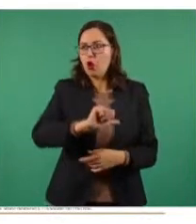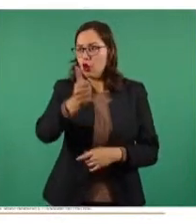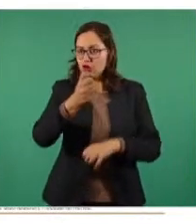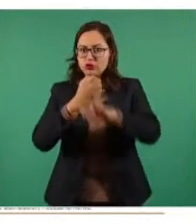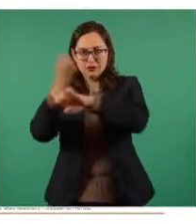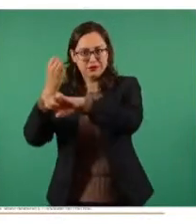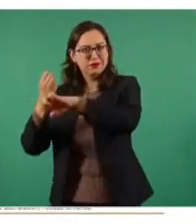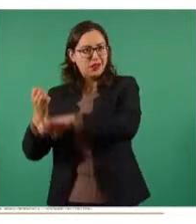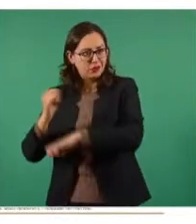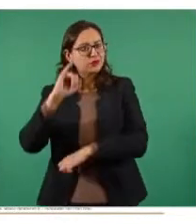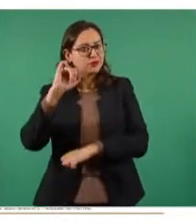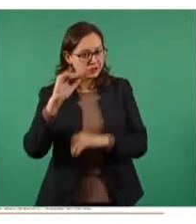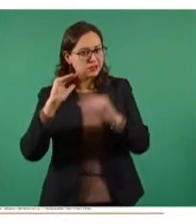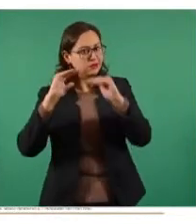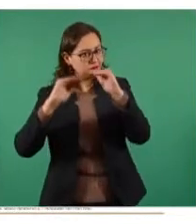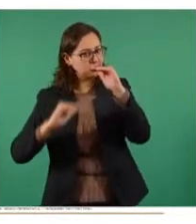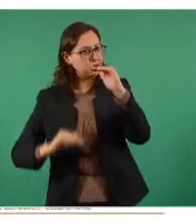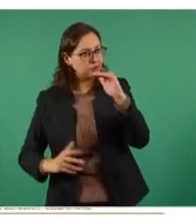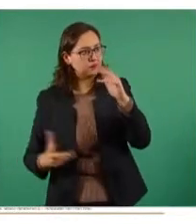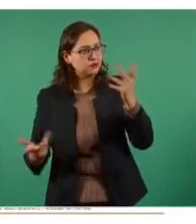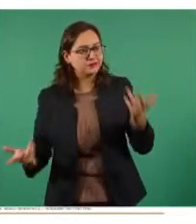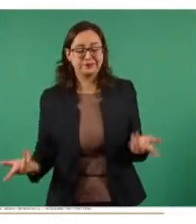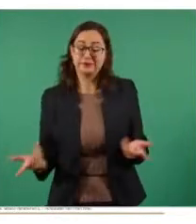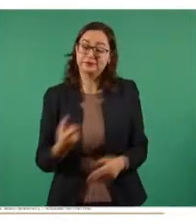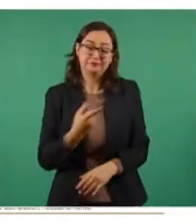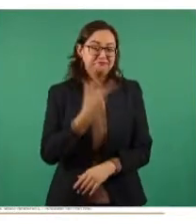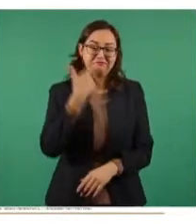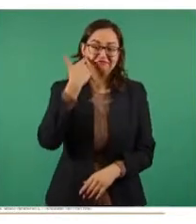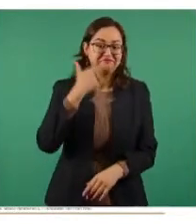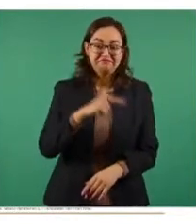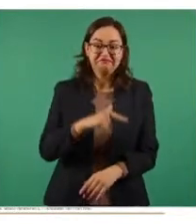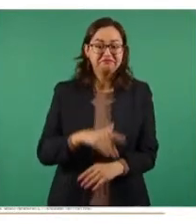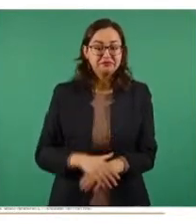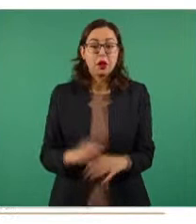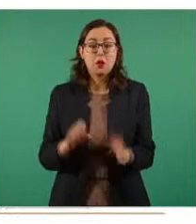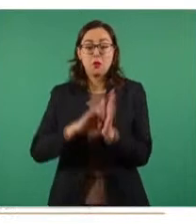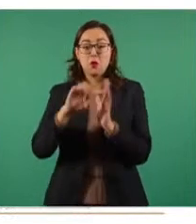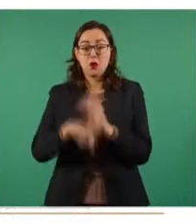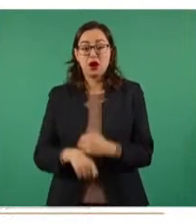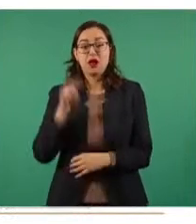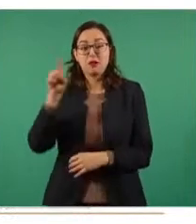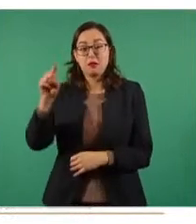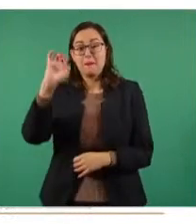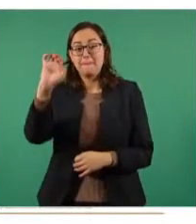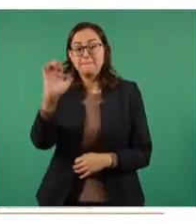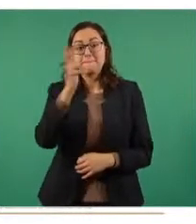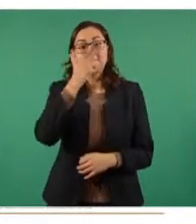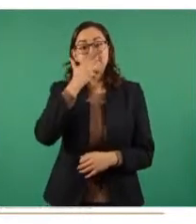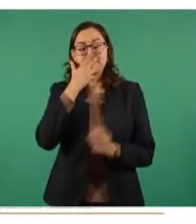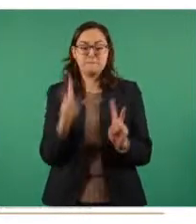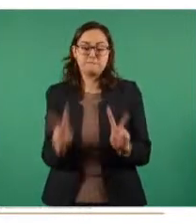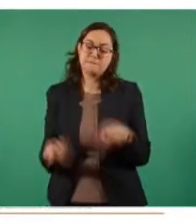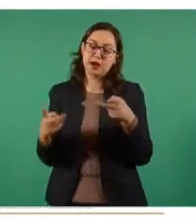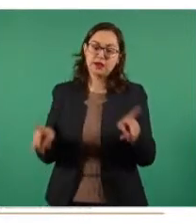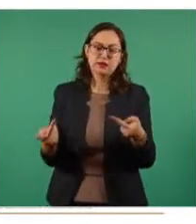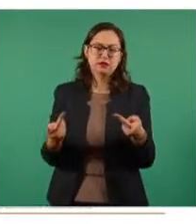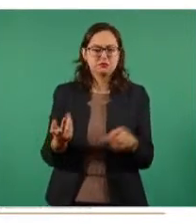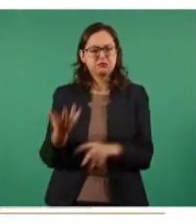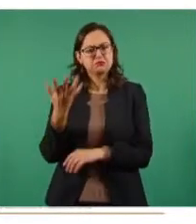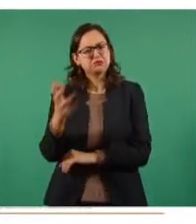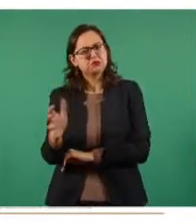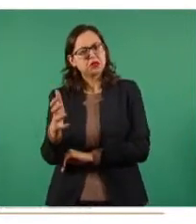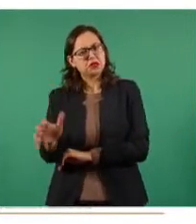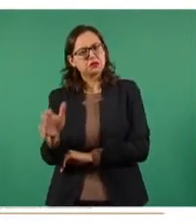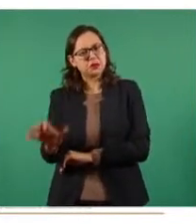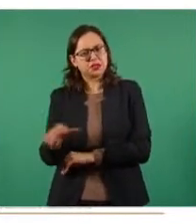haciendo por ejemplo en chihuahua chihuahua central de gas de chihuahua está dando un precio al público de 10 pesos